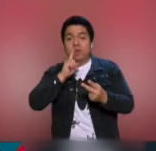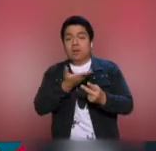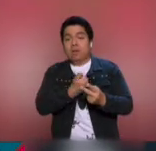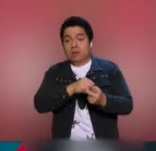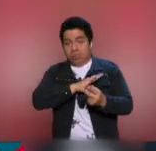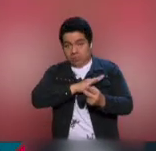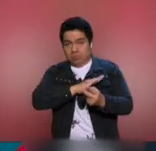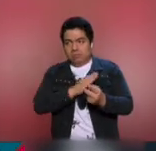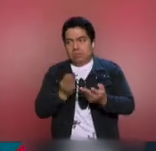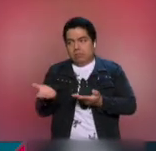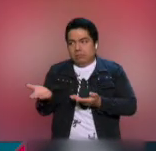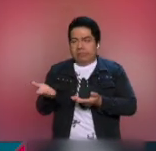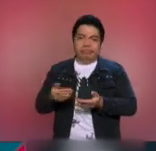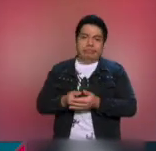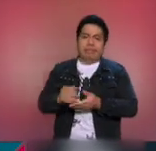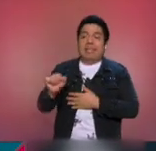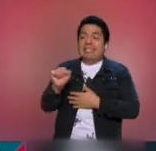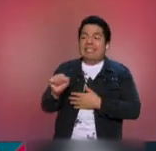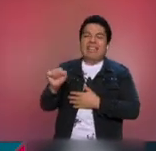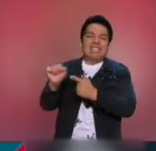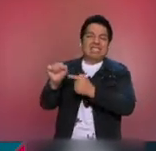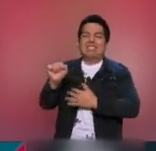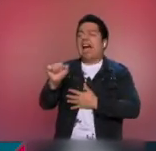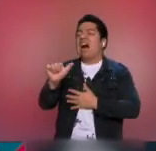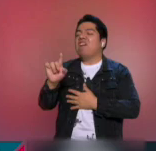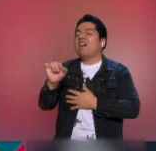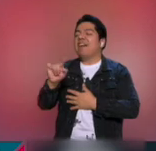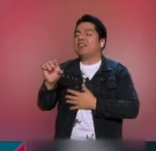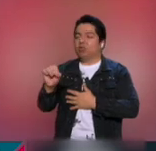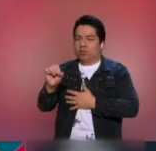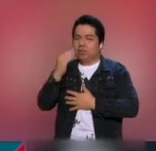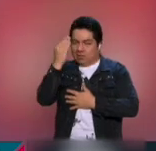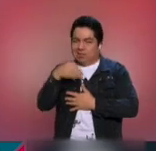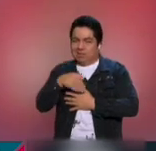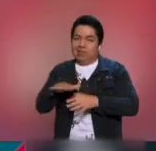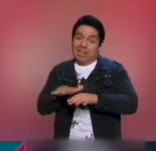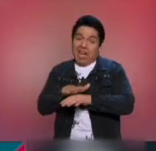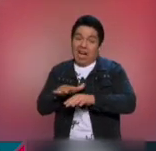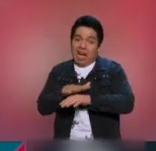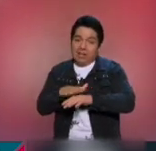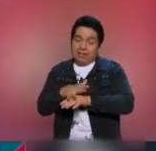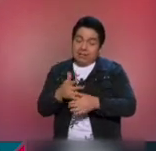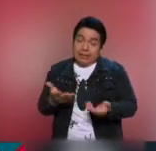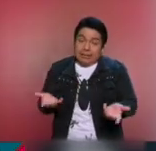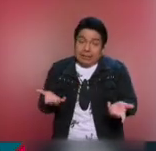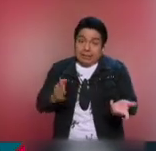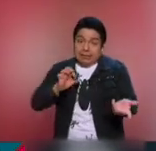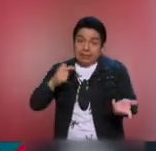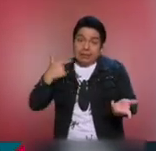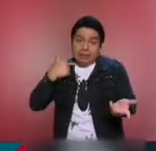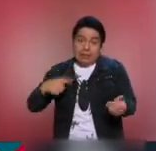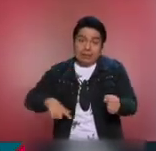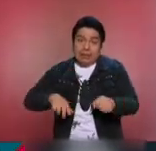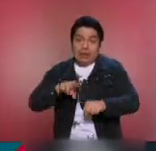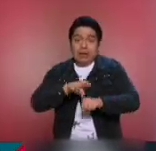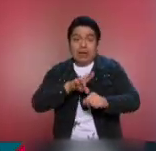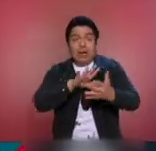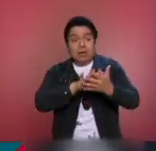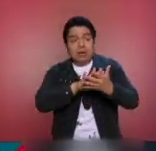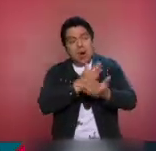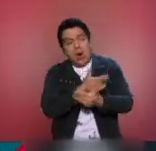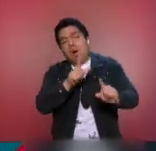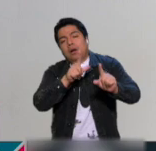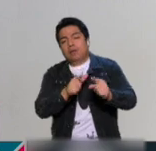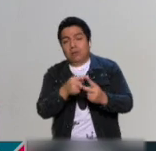Sheinbaum calificaron de sabadazo la decisión de la jueza Ortuño de cambiar la medida cautelar que permitió al exgobernador de Puebla salir de prisión.